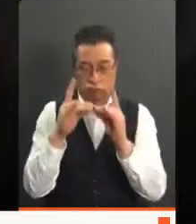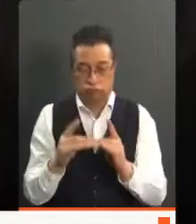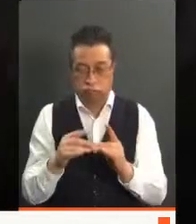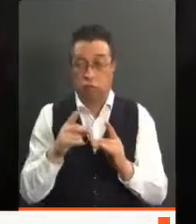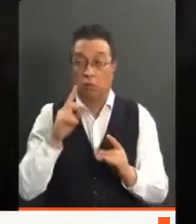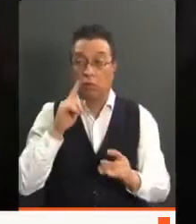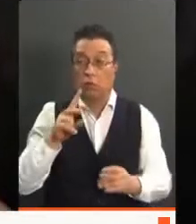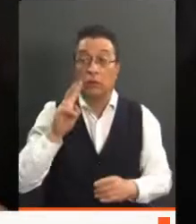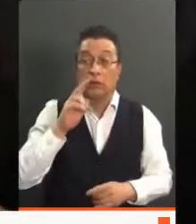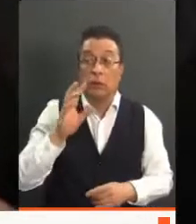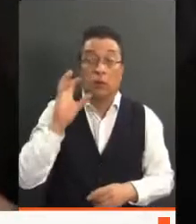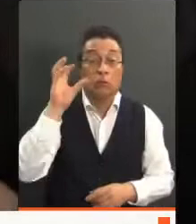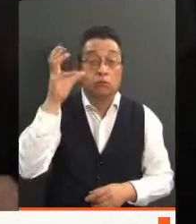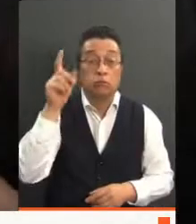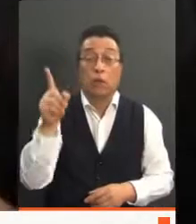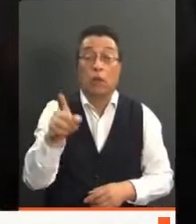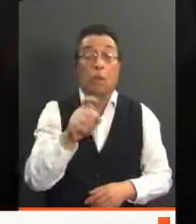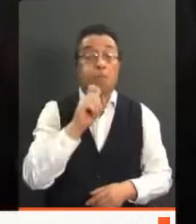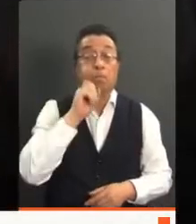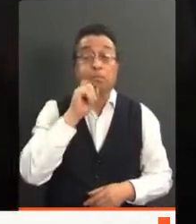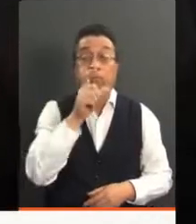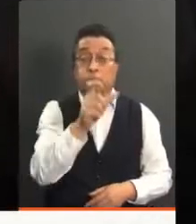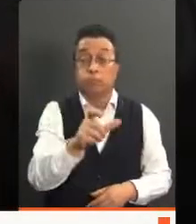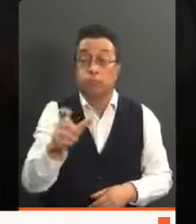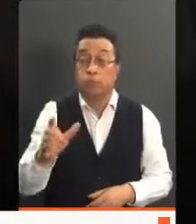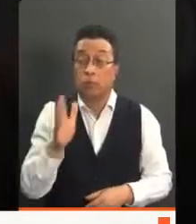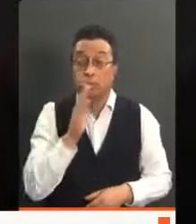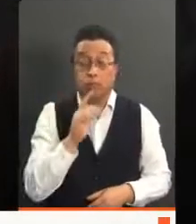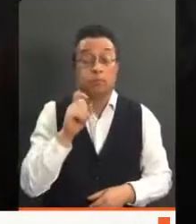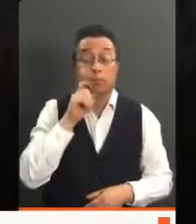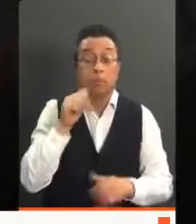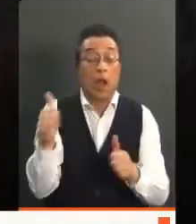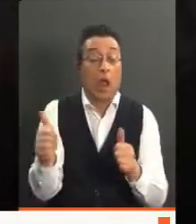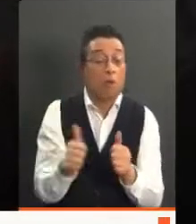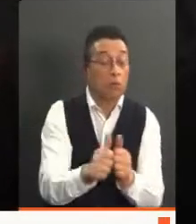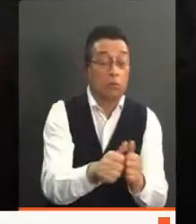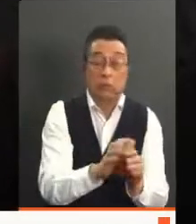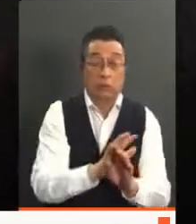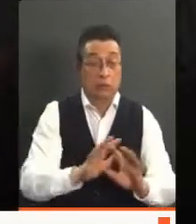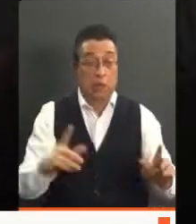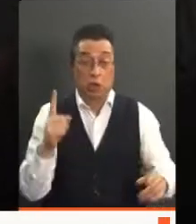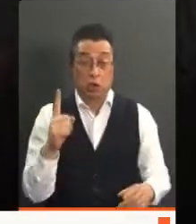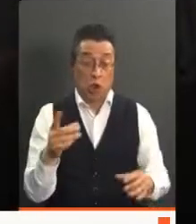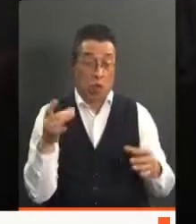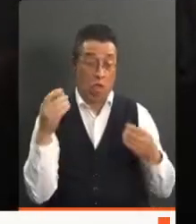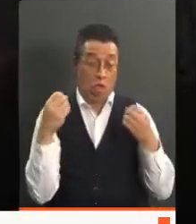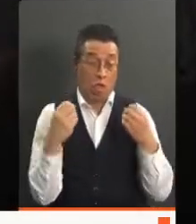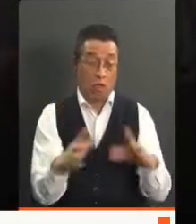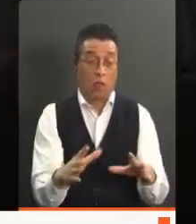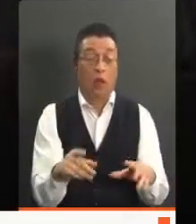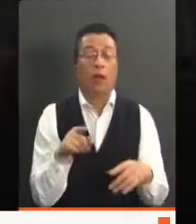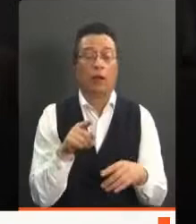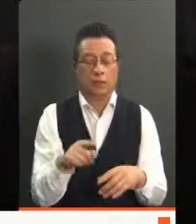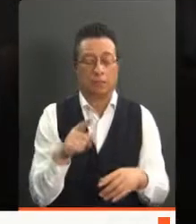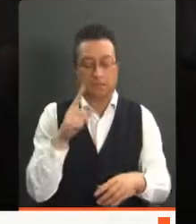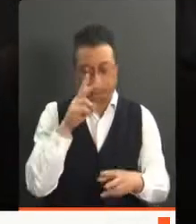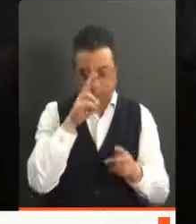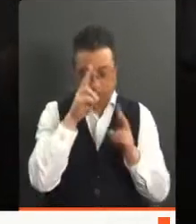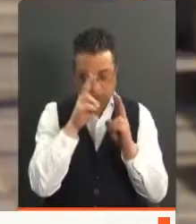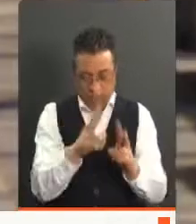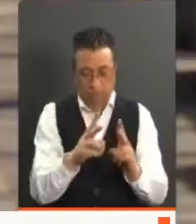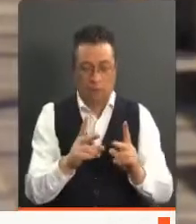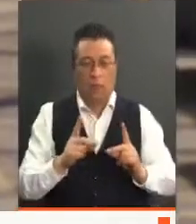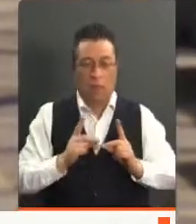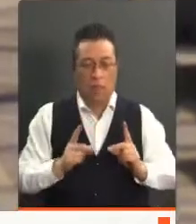saber quiénes eran, sin tener quien las acompañe, a ser reconocida,